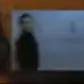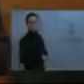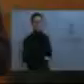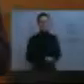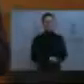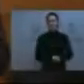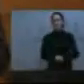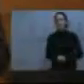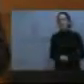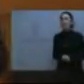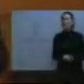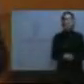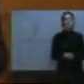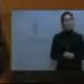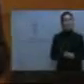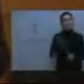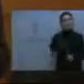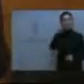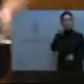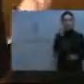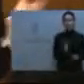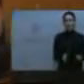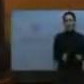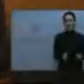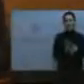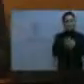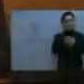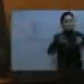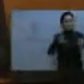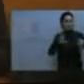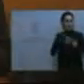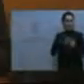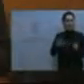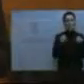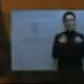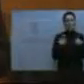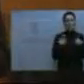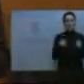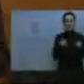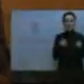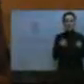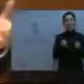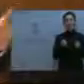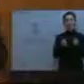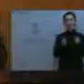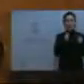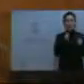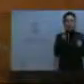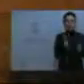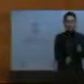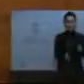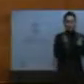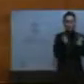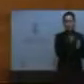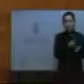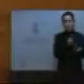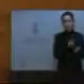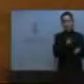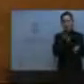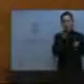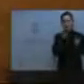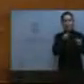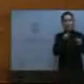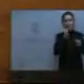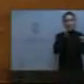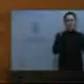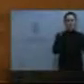uno que no tiene nada que ver con el ámbito sanitario y es un periodista, donde nos relata lo sucedido